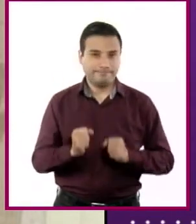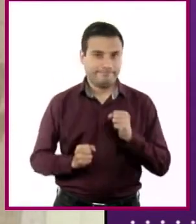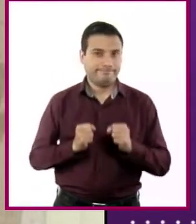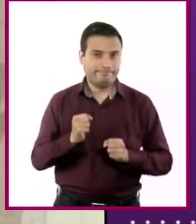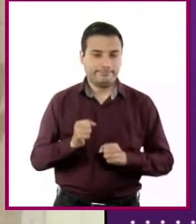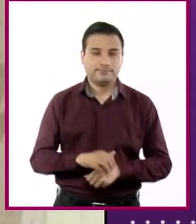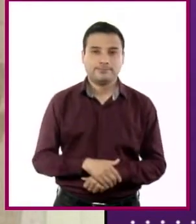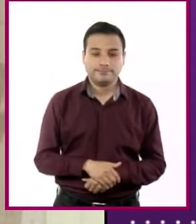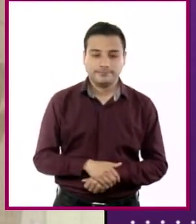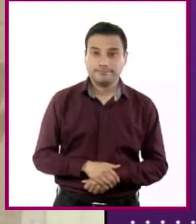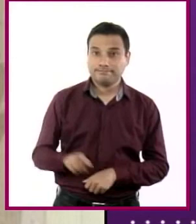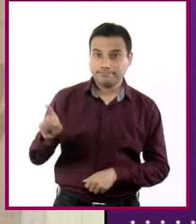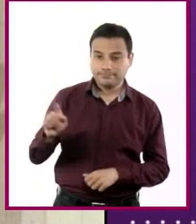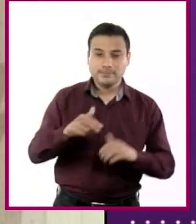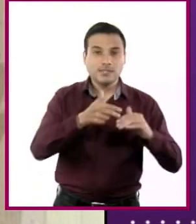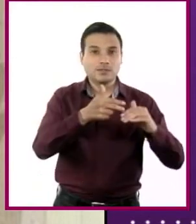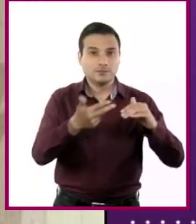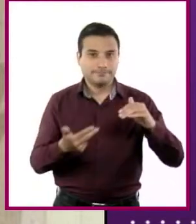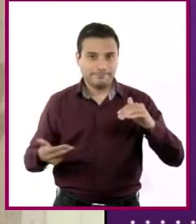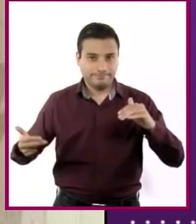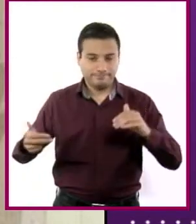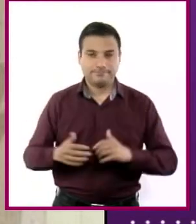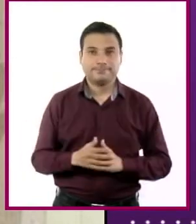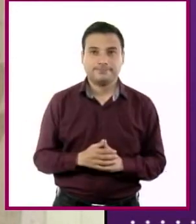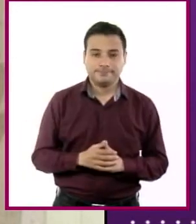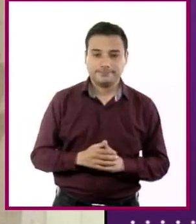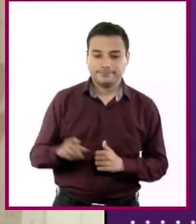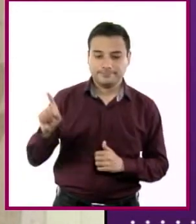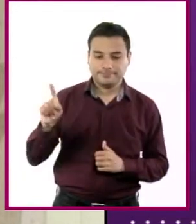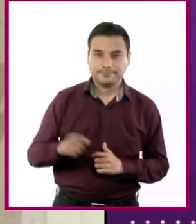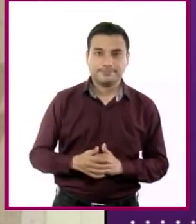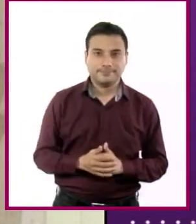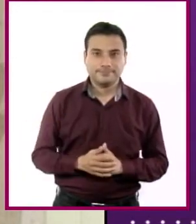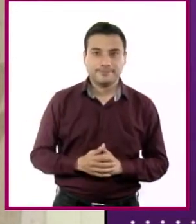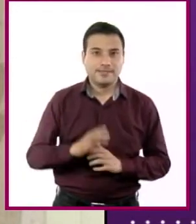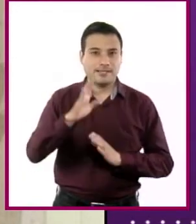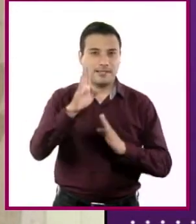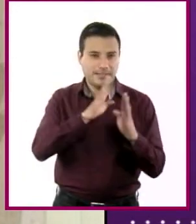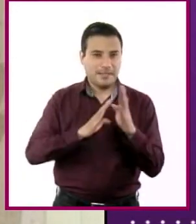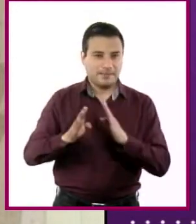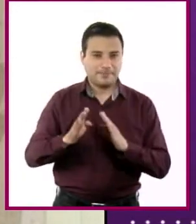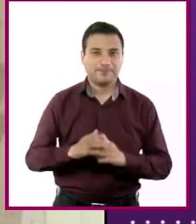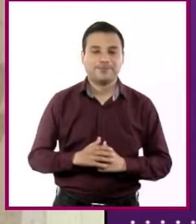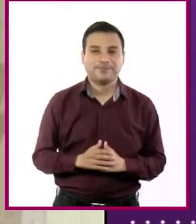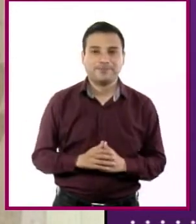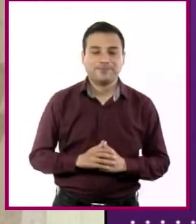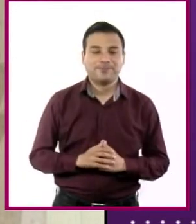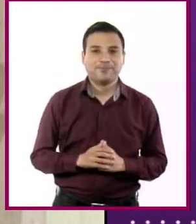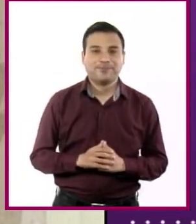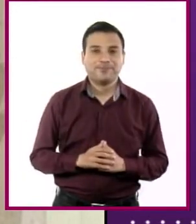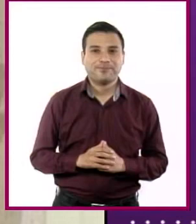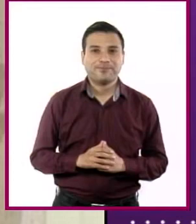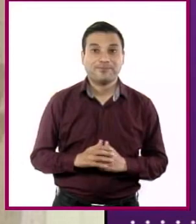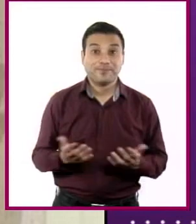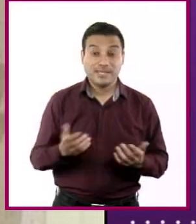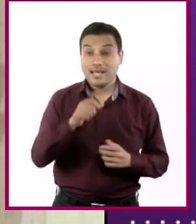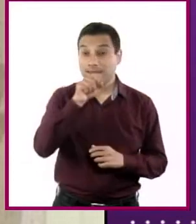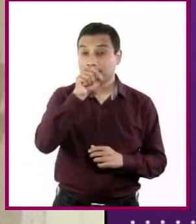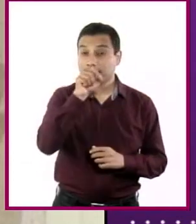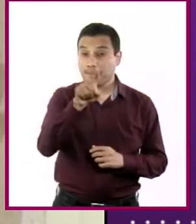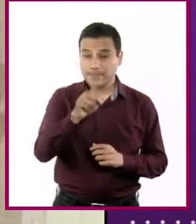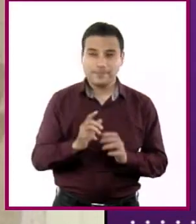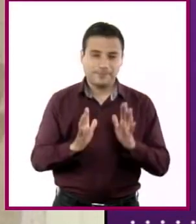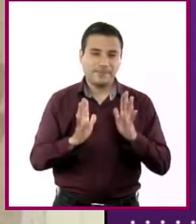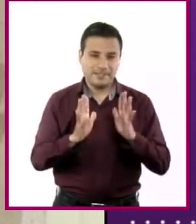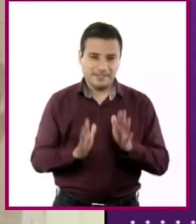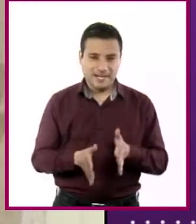trotar, go swimming, que significa ir a nadar, y do karate, que significa hacer karate. También,